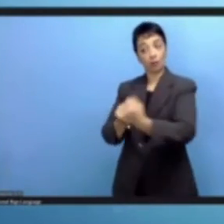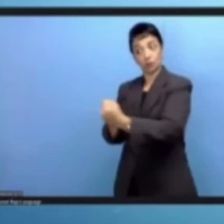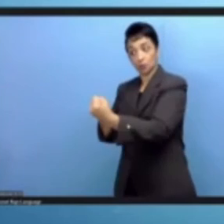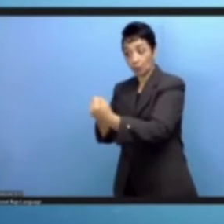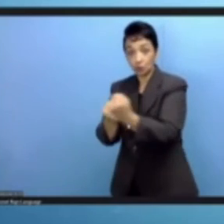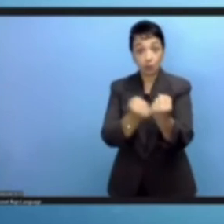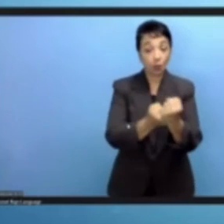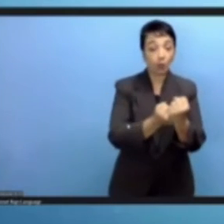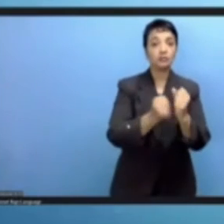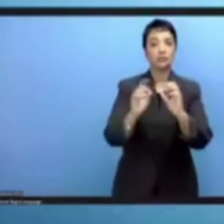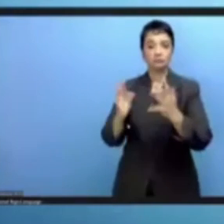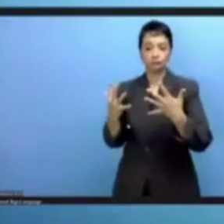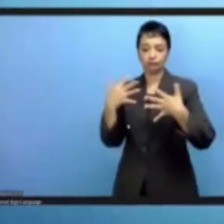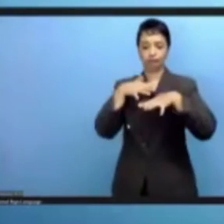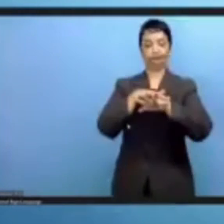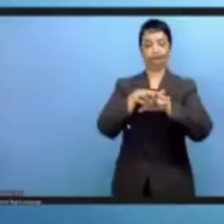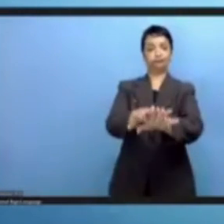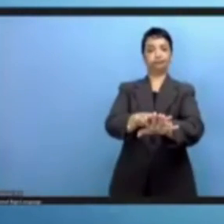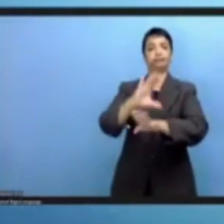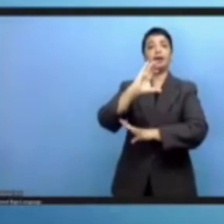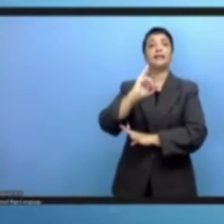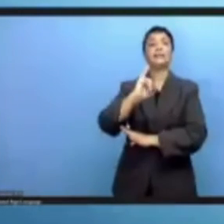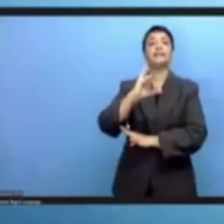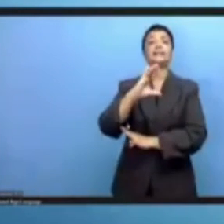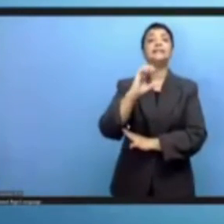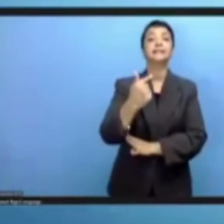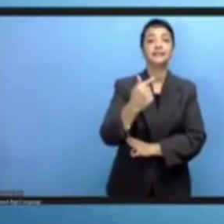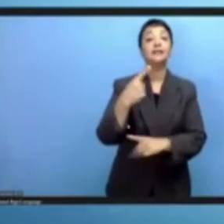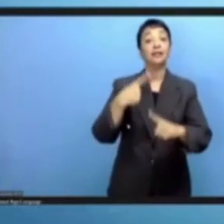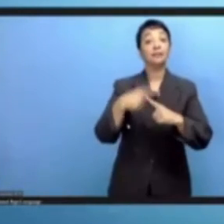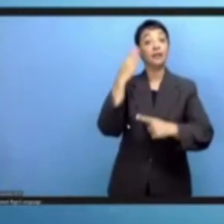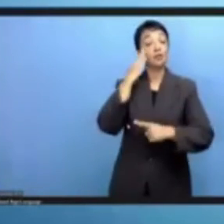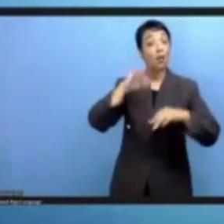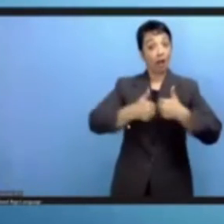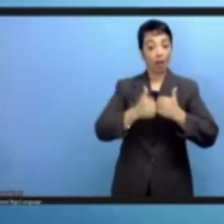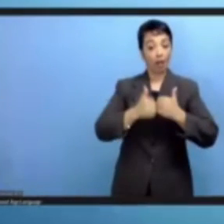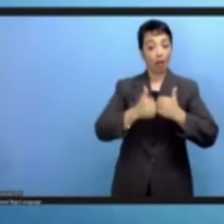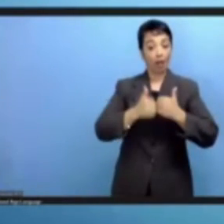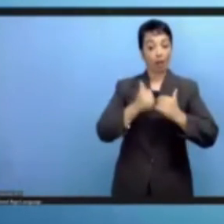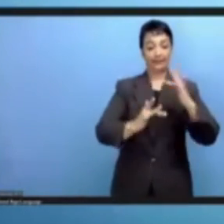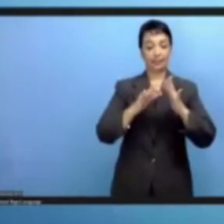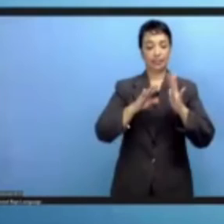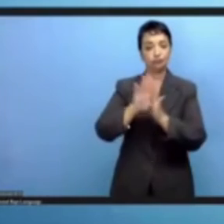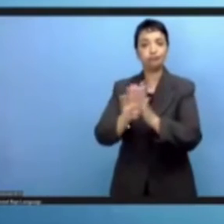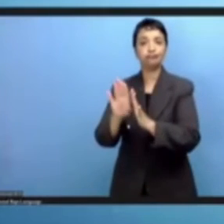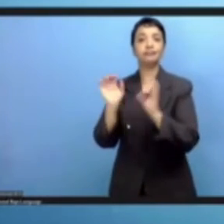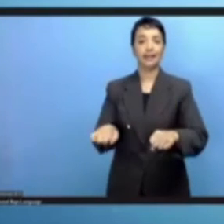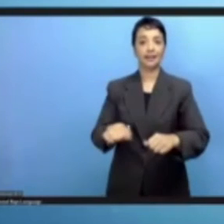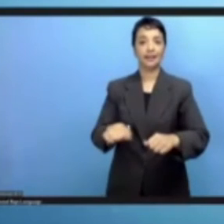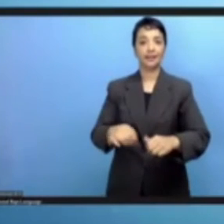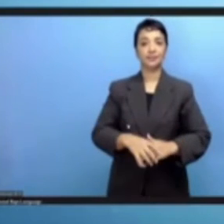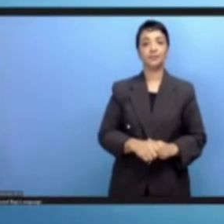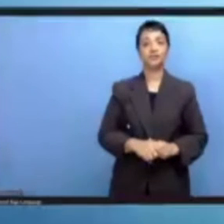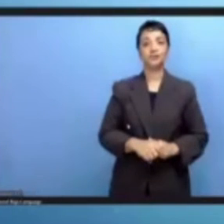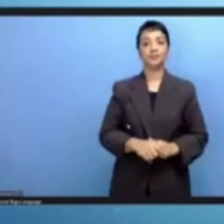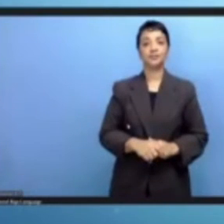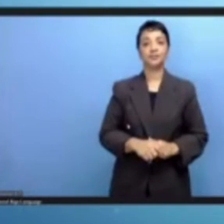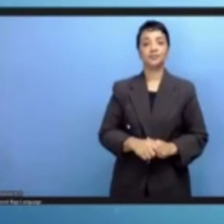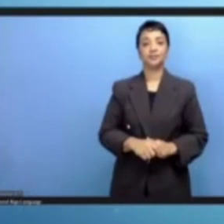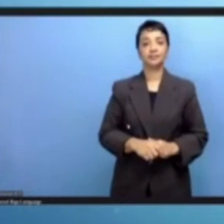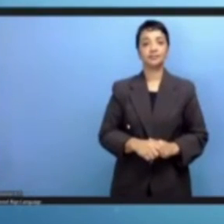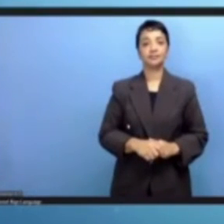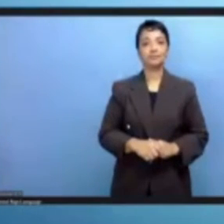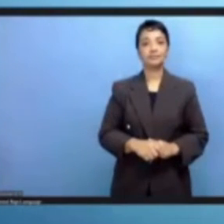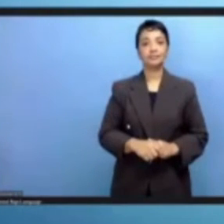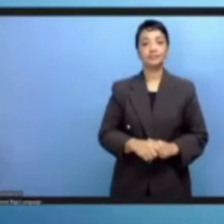promoviendo una cultura consciente verde en cuanto al clima todo esto con el respaldo de las